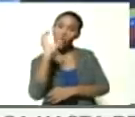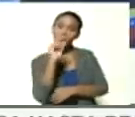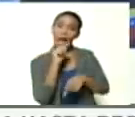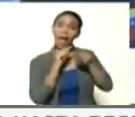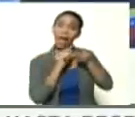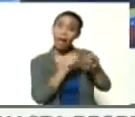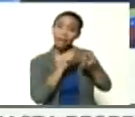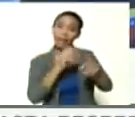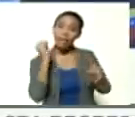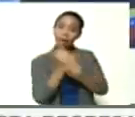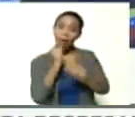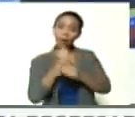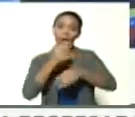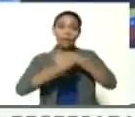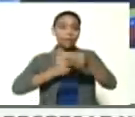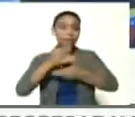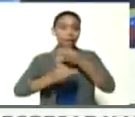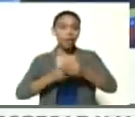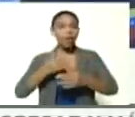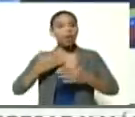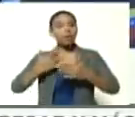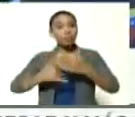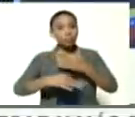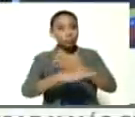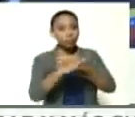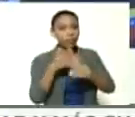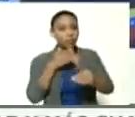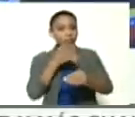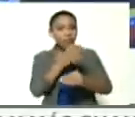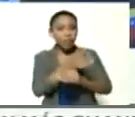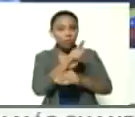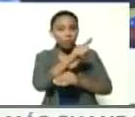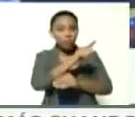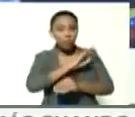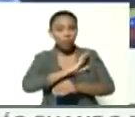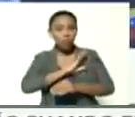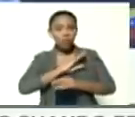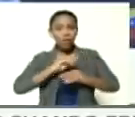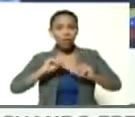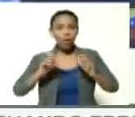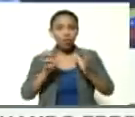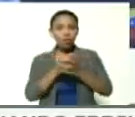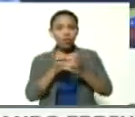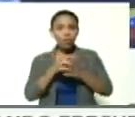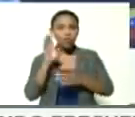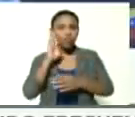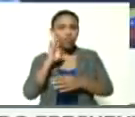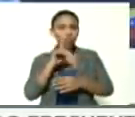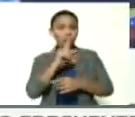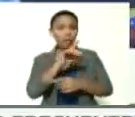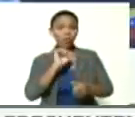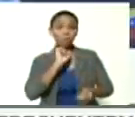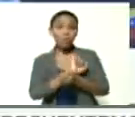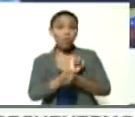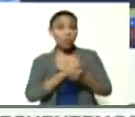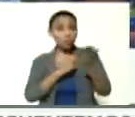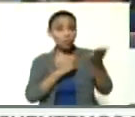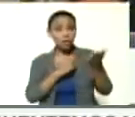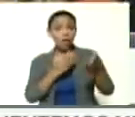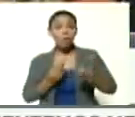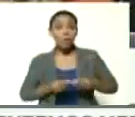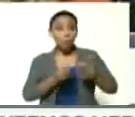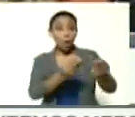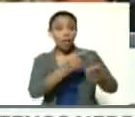esta operación que vamos a hacer, se van a desplazar a su territorio, los grupos irregulares, captúrenlos, les vamos a dar